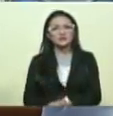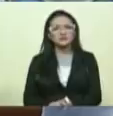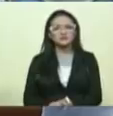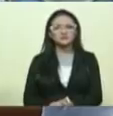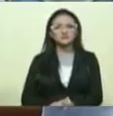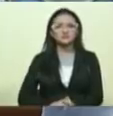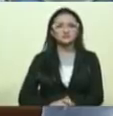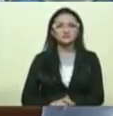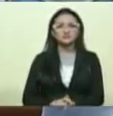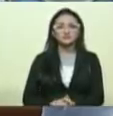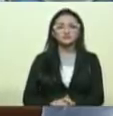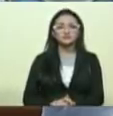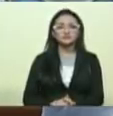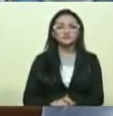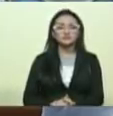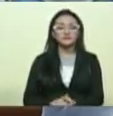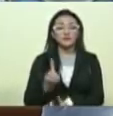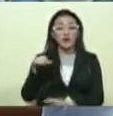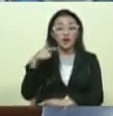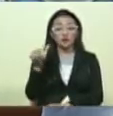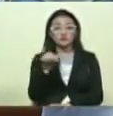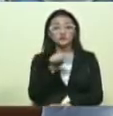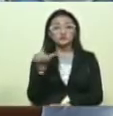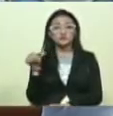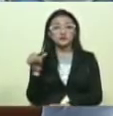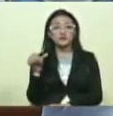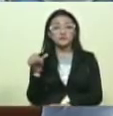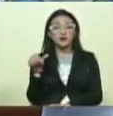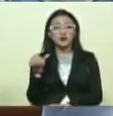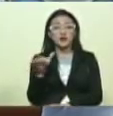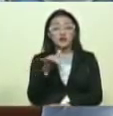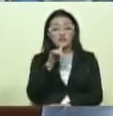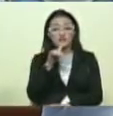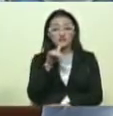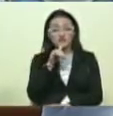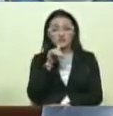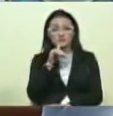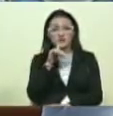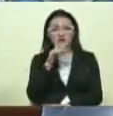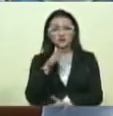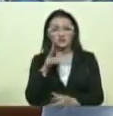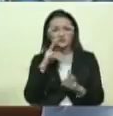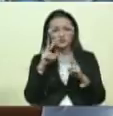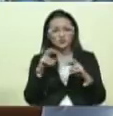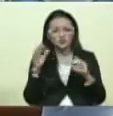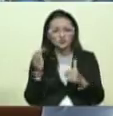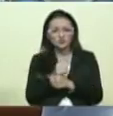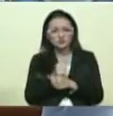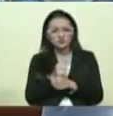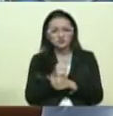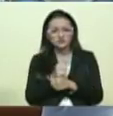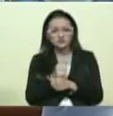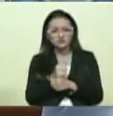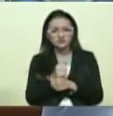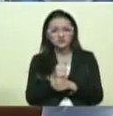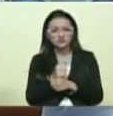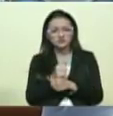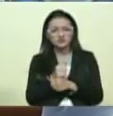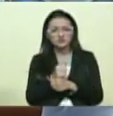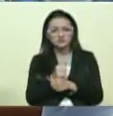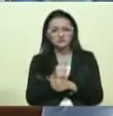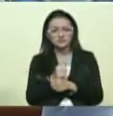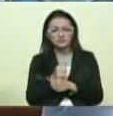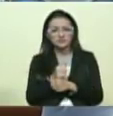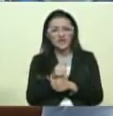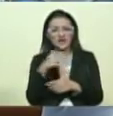Igualmente, la semana que viene vamos a informar sobre hallazgos investigativos en relación de